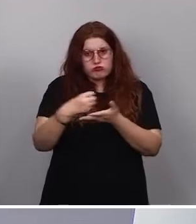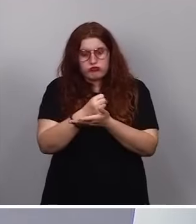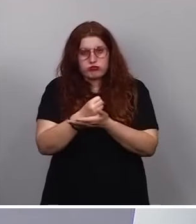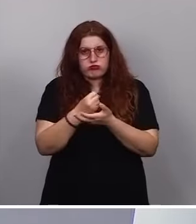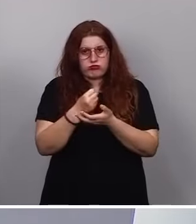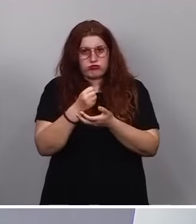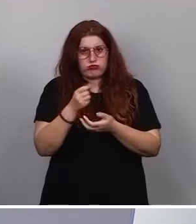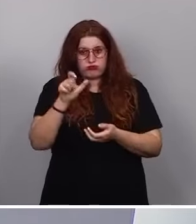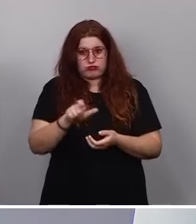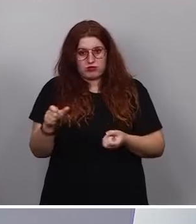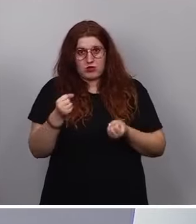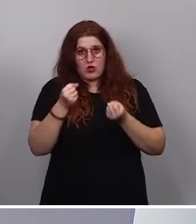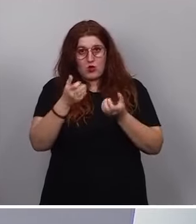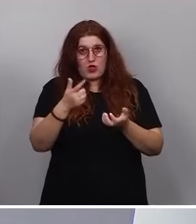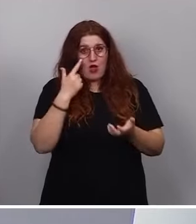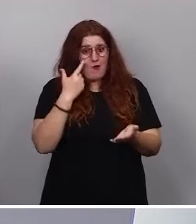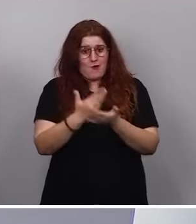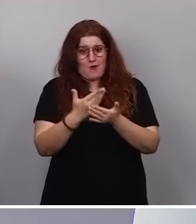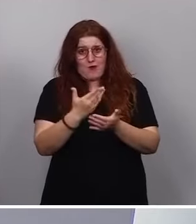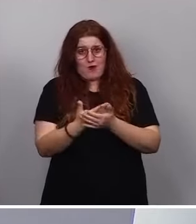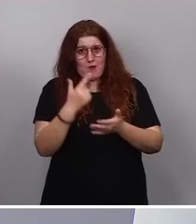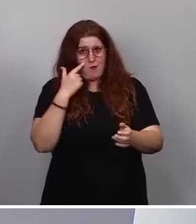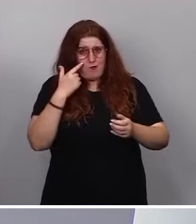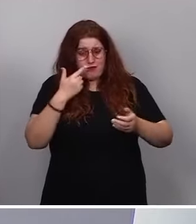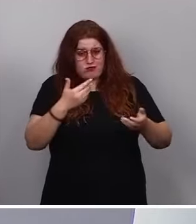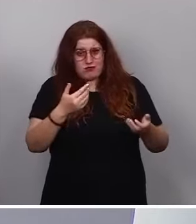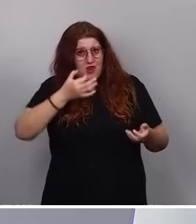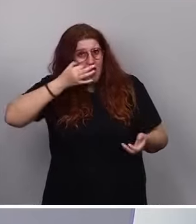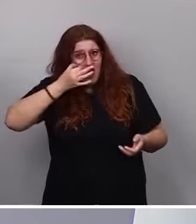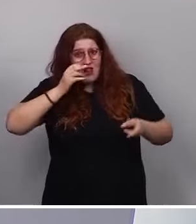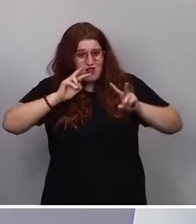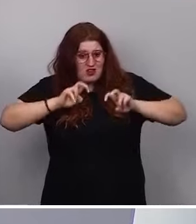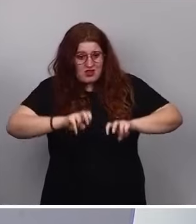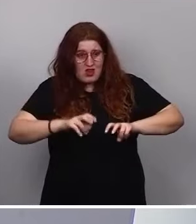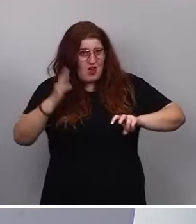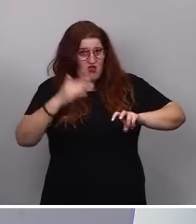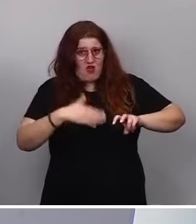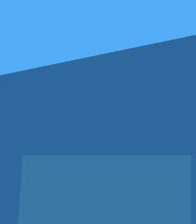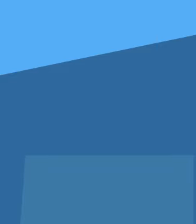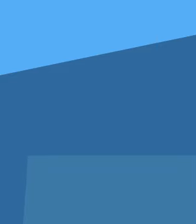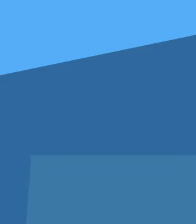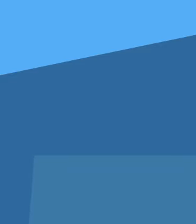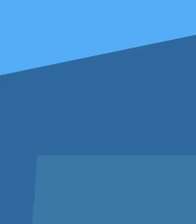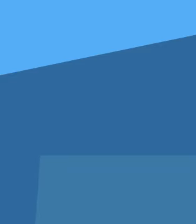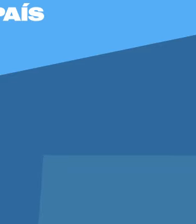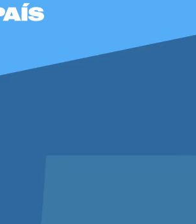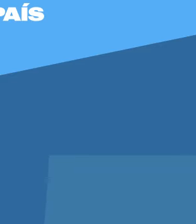obran en la instrucción ponen de manifiesto que no hay nada. Y cuanto más se investiga, pues más se demuestra que no hay nada de nada.